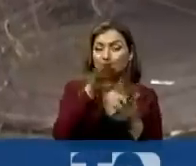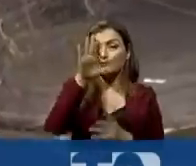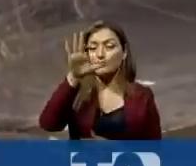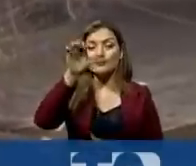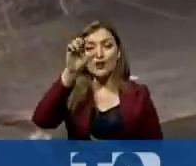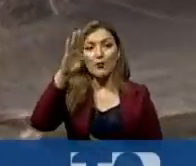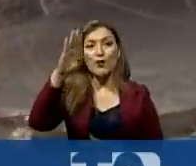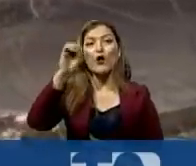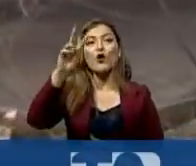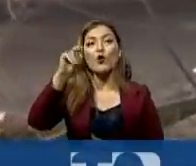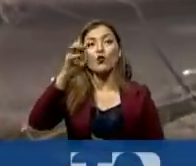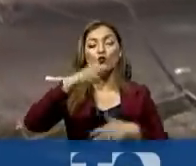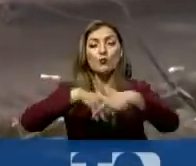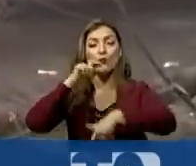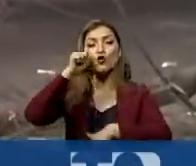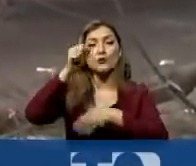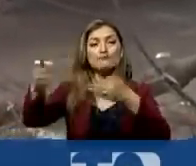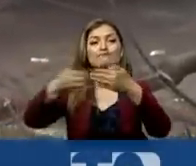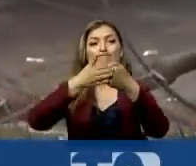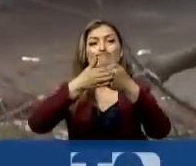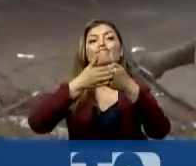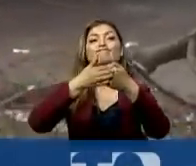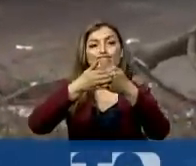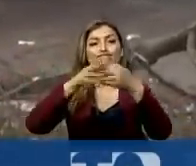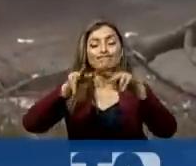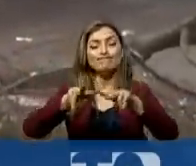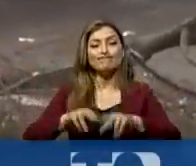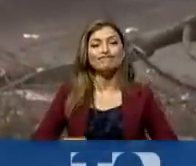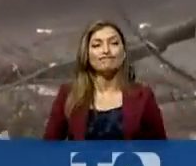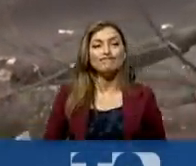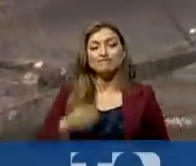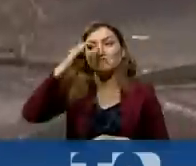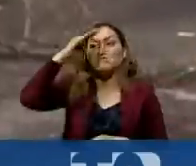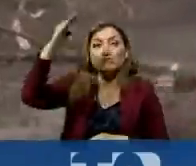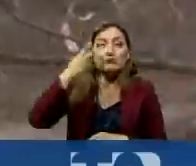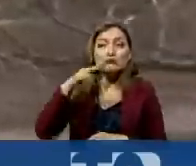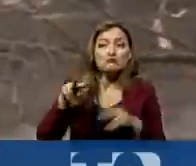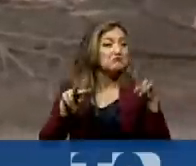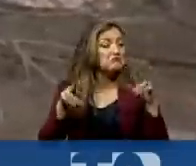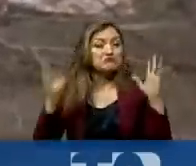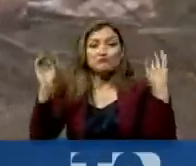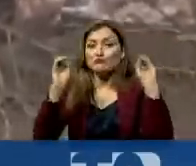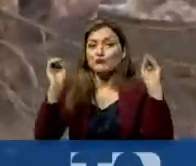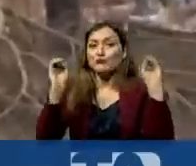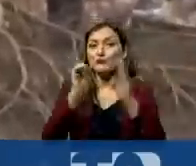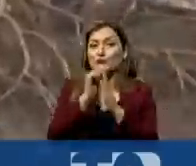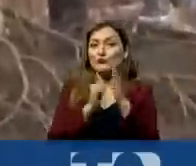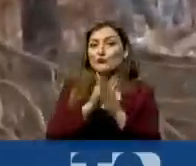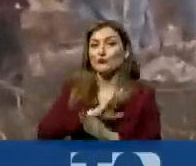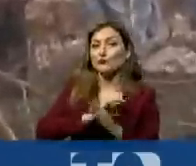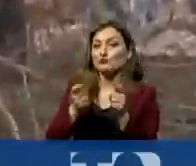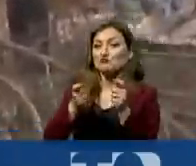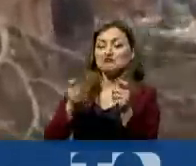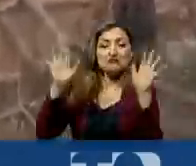manifestaciones y cierres de vías no vemos la presencia de la policía nacional tampoco de la agencia metropolitana de